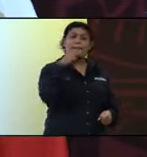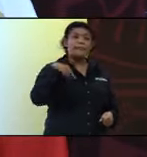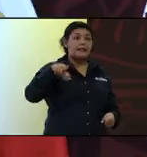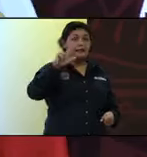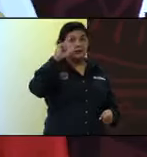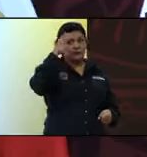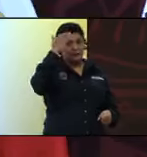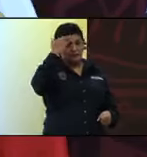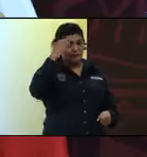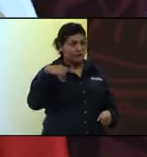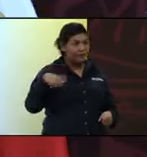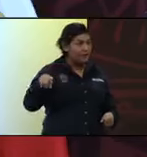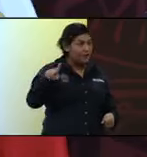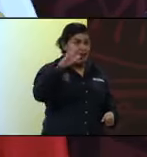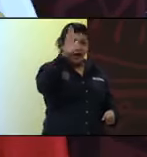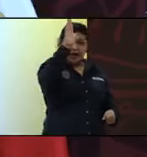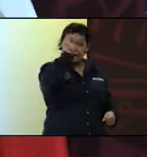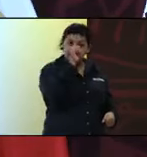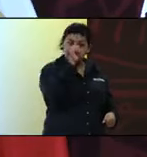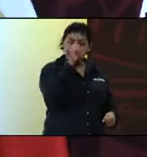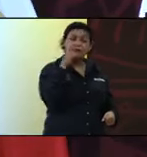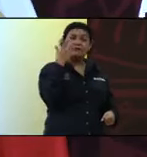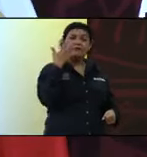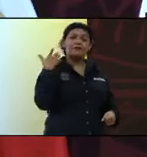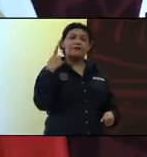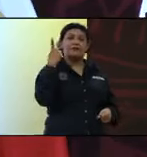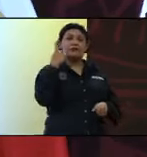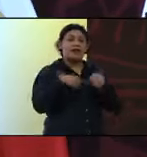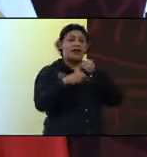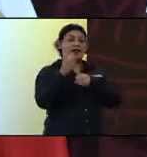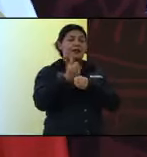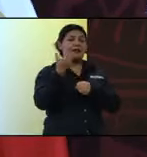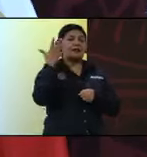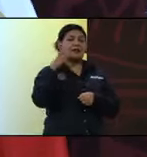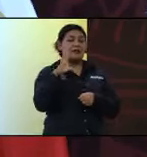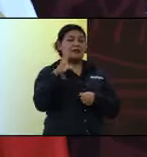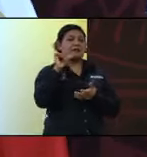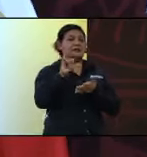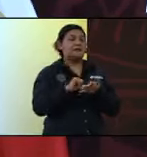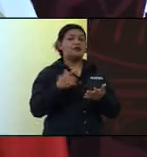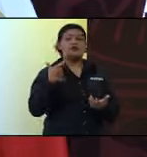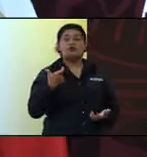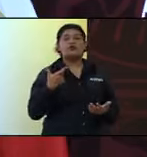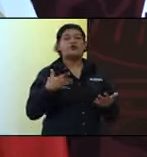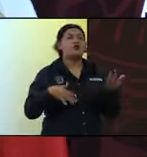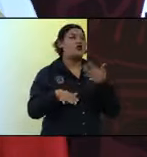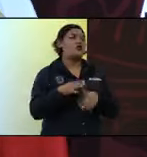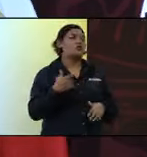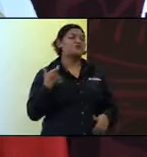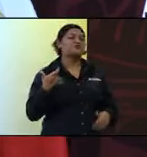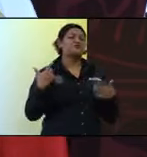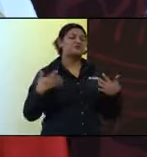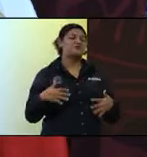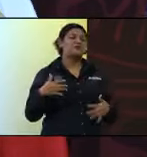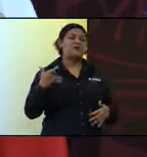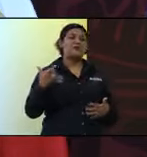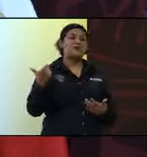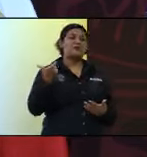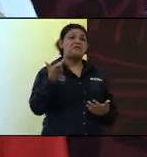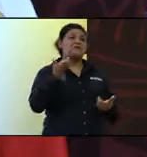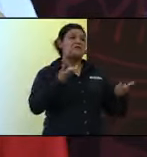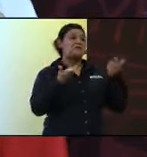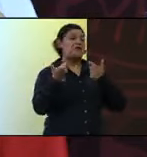porque luego se nos olvida, hace 1 año 10 meses todo se cobraba en el DIF, era un negocio particular, ahora ya no, ya